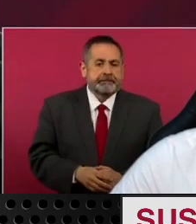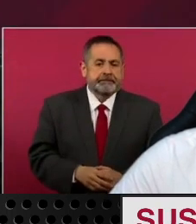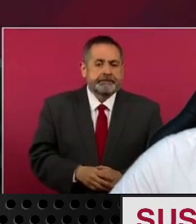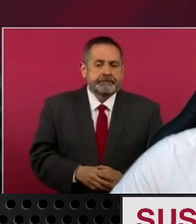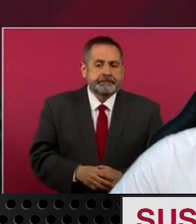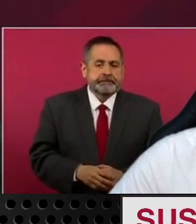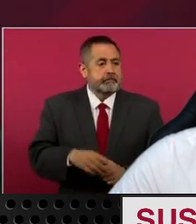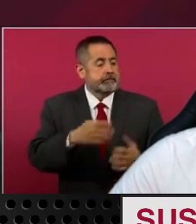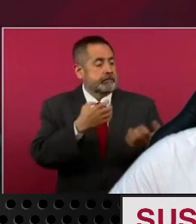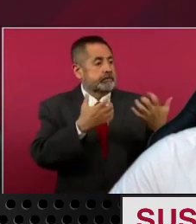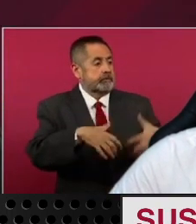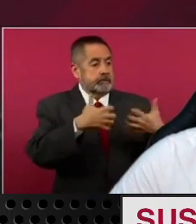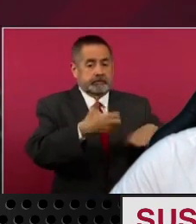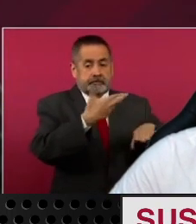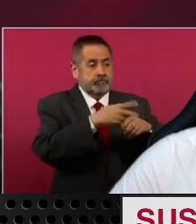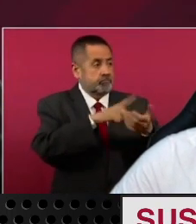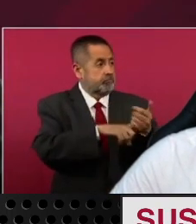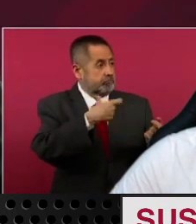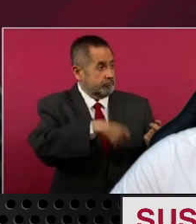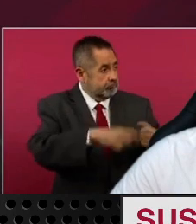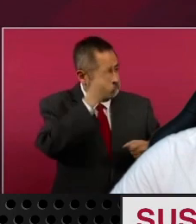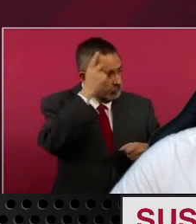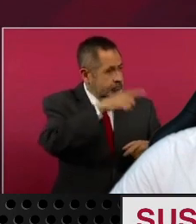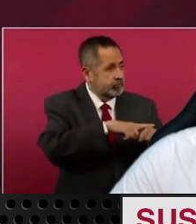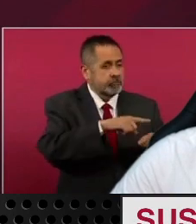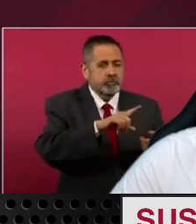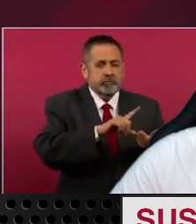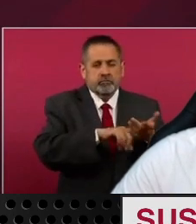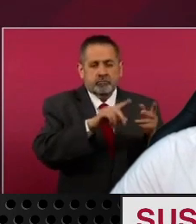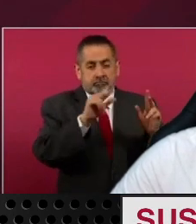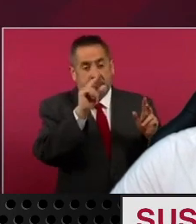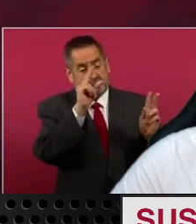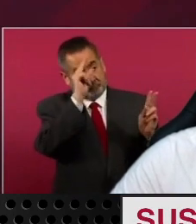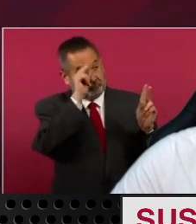no los empresarios no los intelectuales